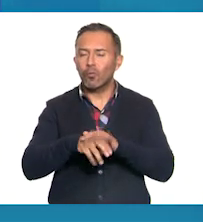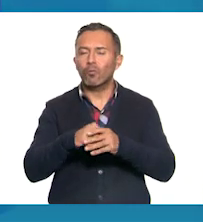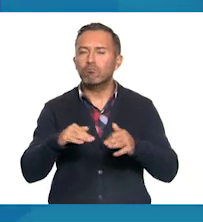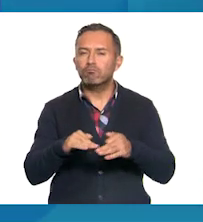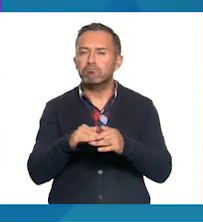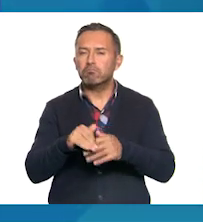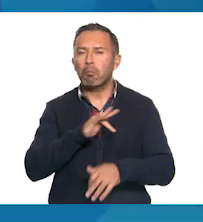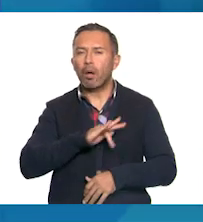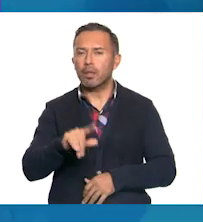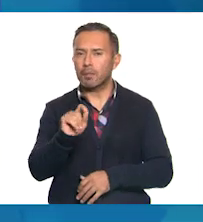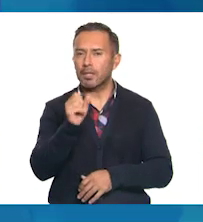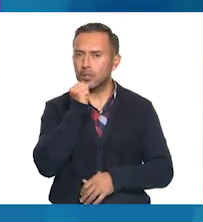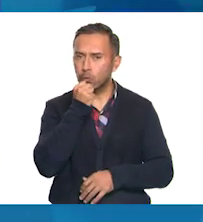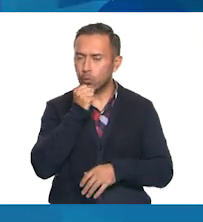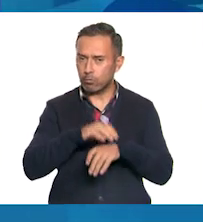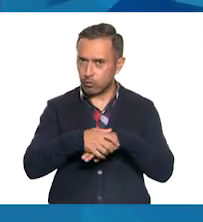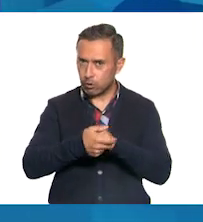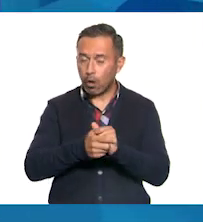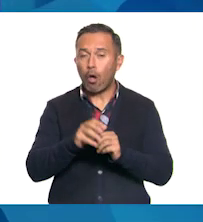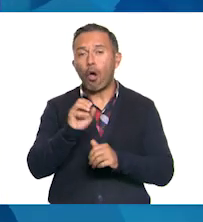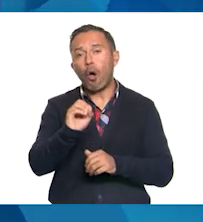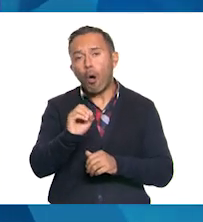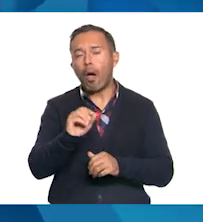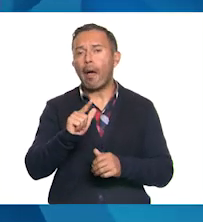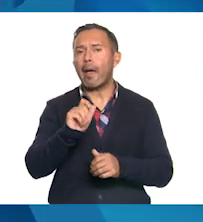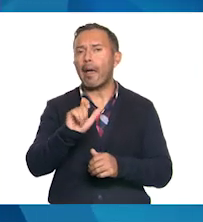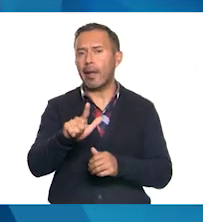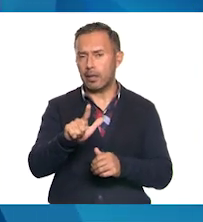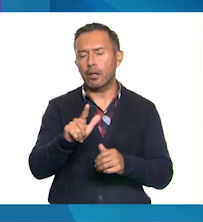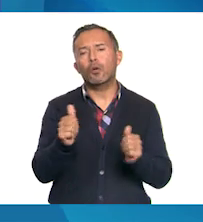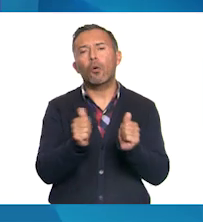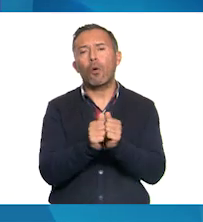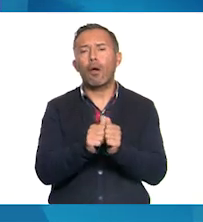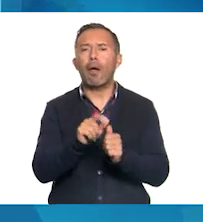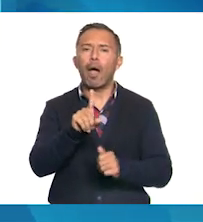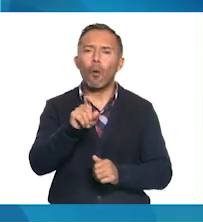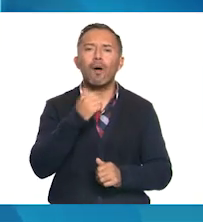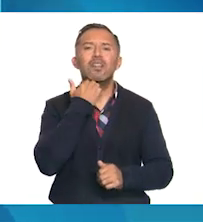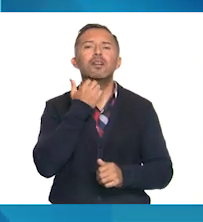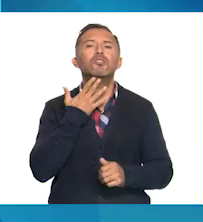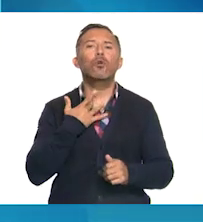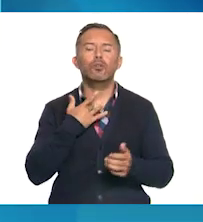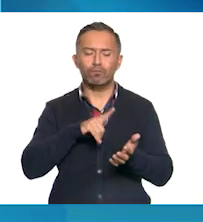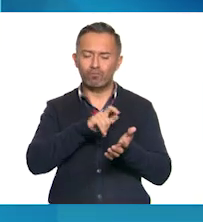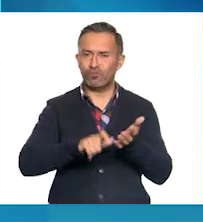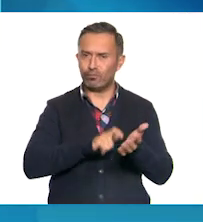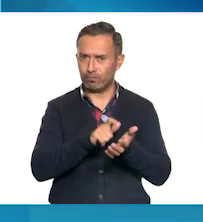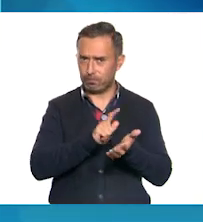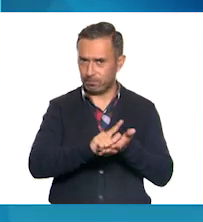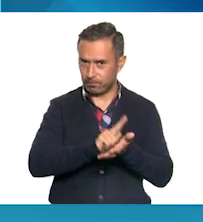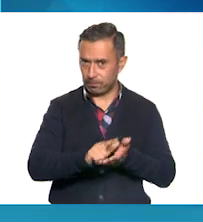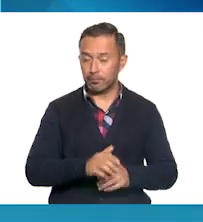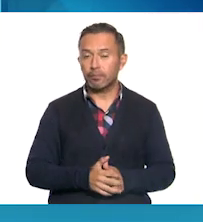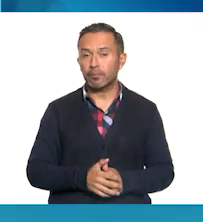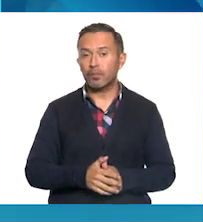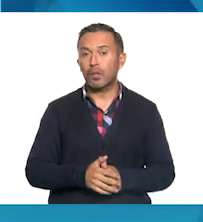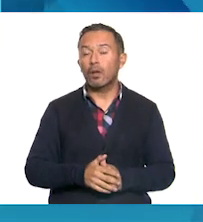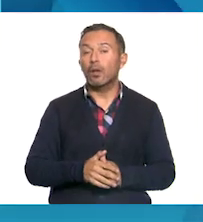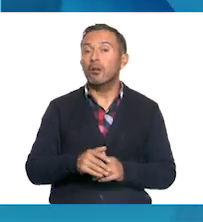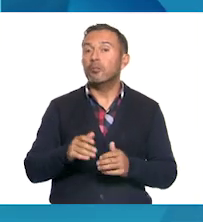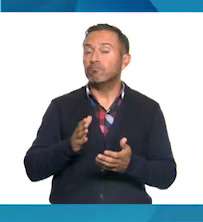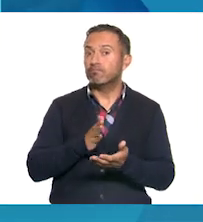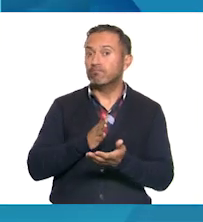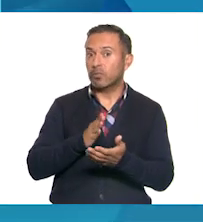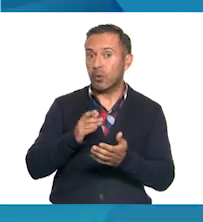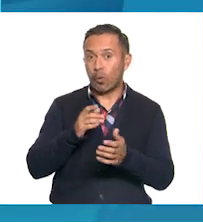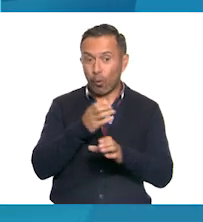durante 20 segundos o aplica desinfectante a base de agua y alcohol. Desinfecta las superficies de los objetos que